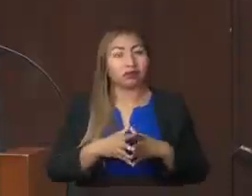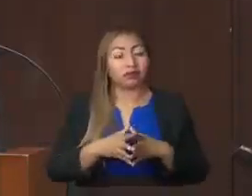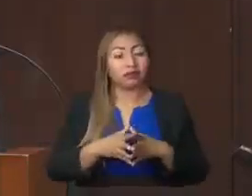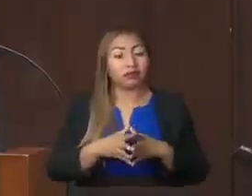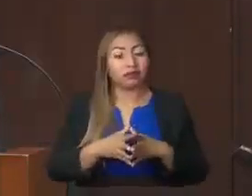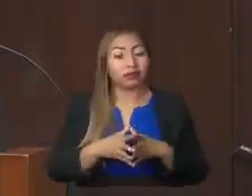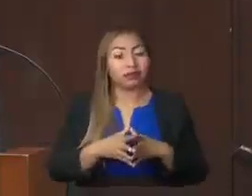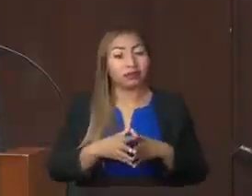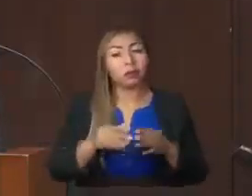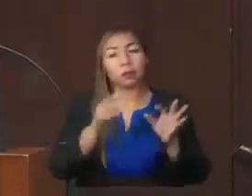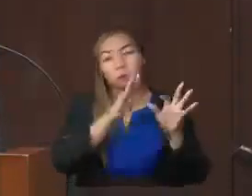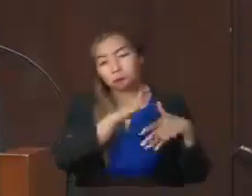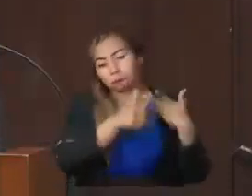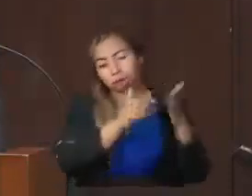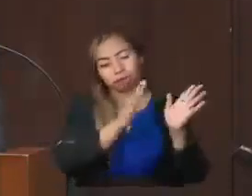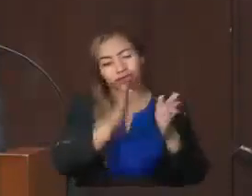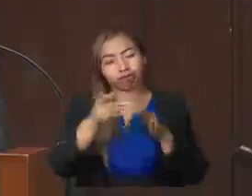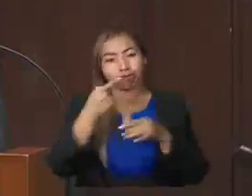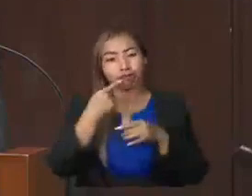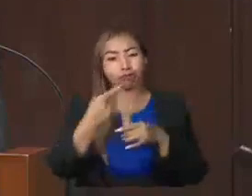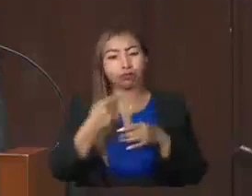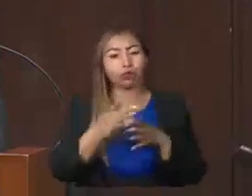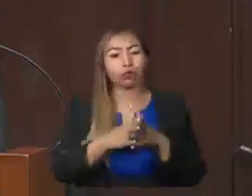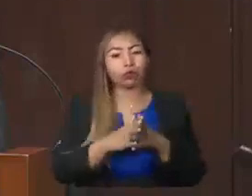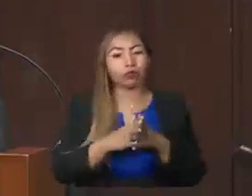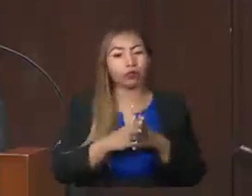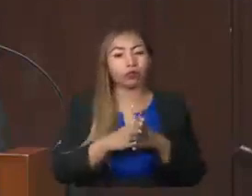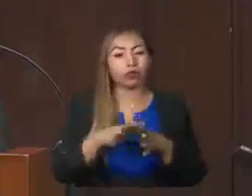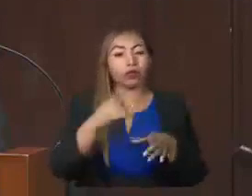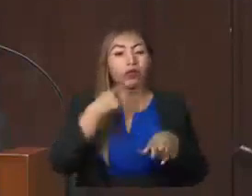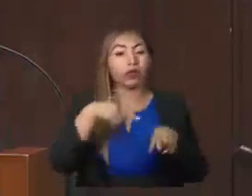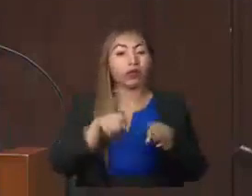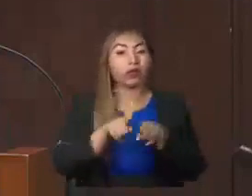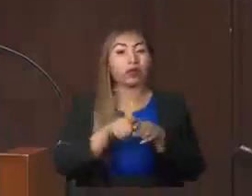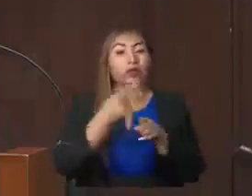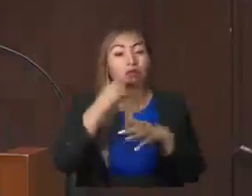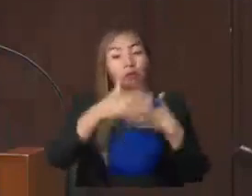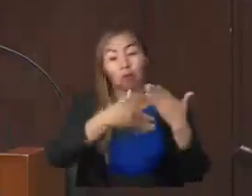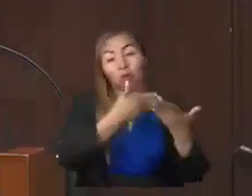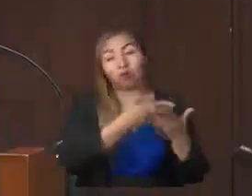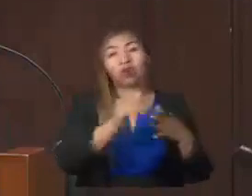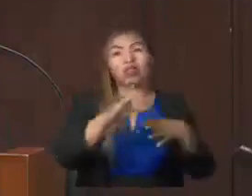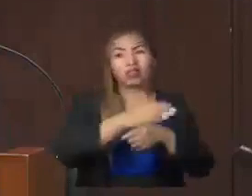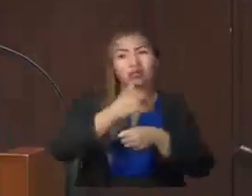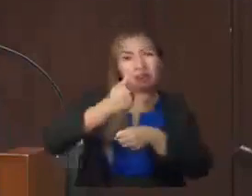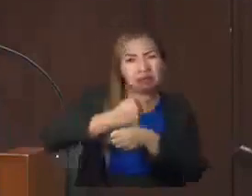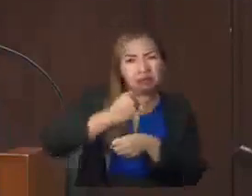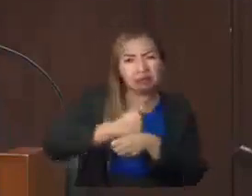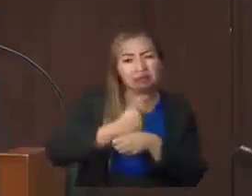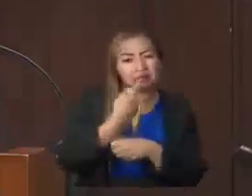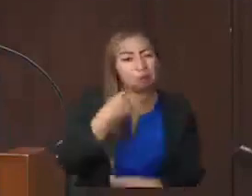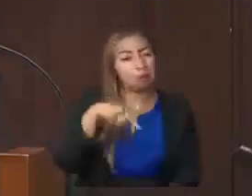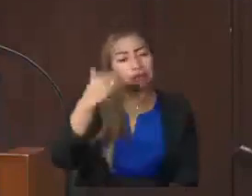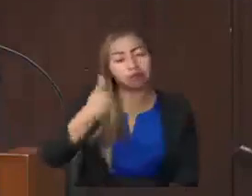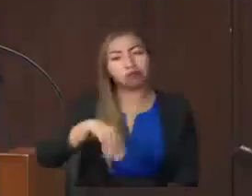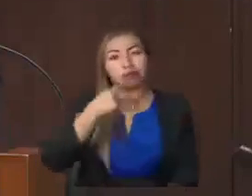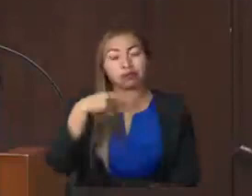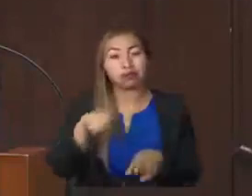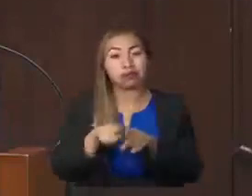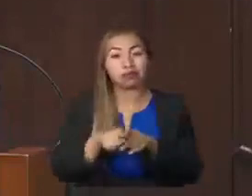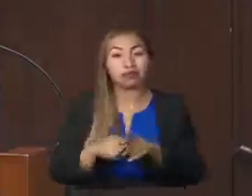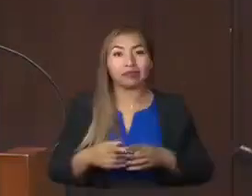de un mecanismo. Las acciones prácticas definen a los hombres, también su